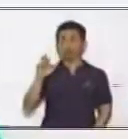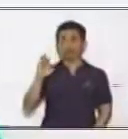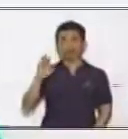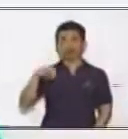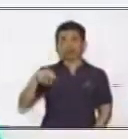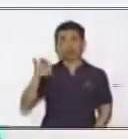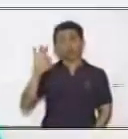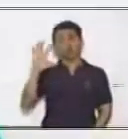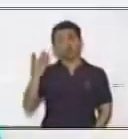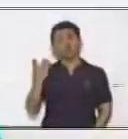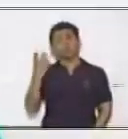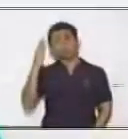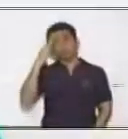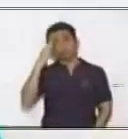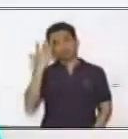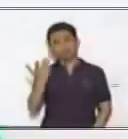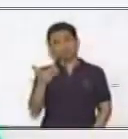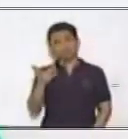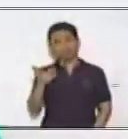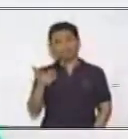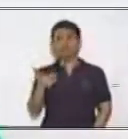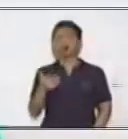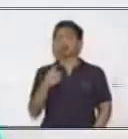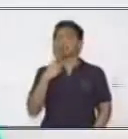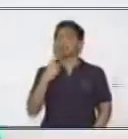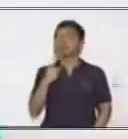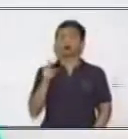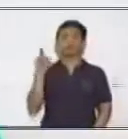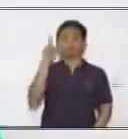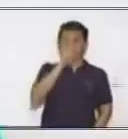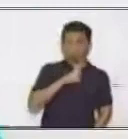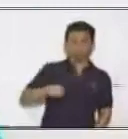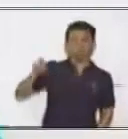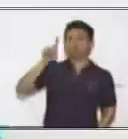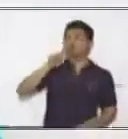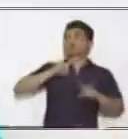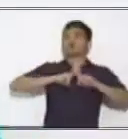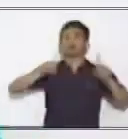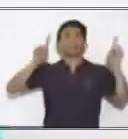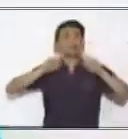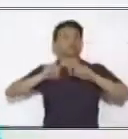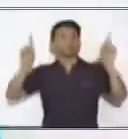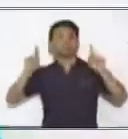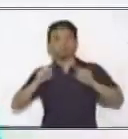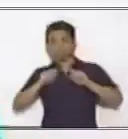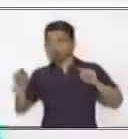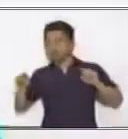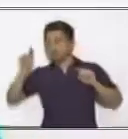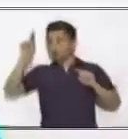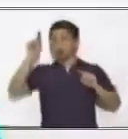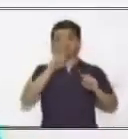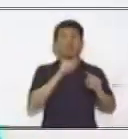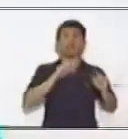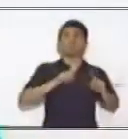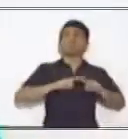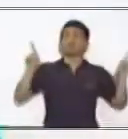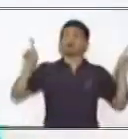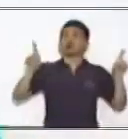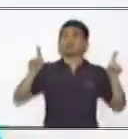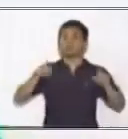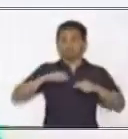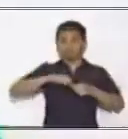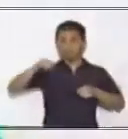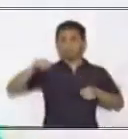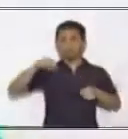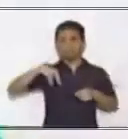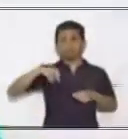En el triángulo escaleno todos sus lados son distintos. Apúntenlo. Es aquel tipo de triángulo